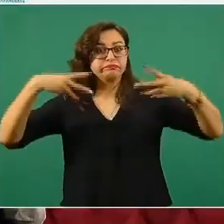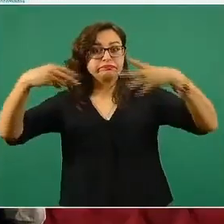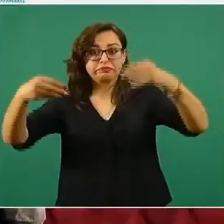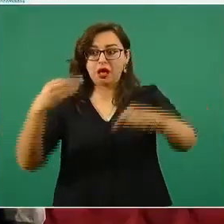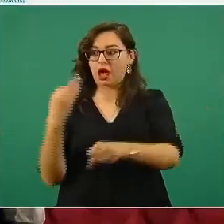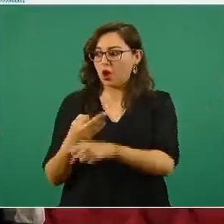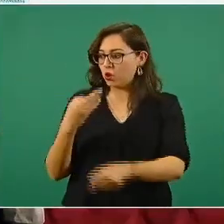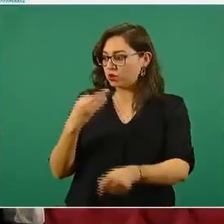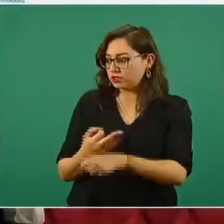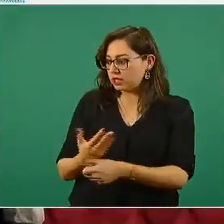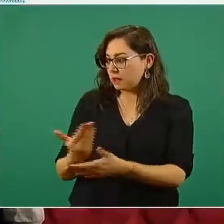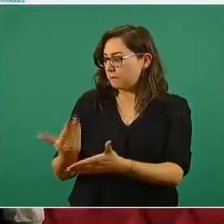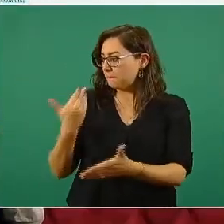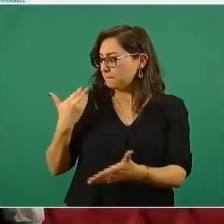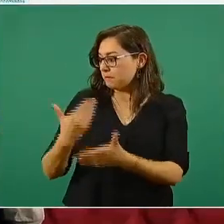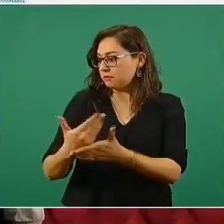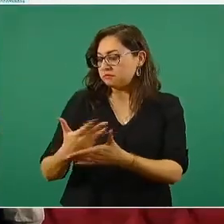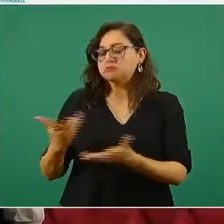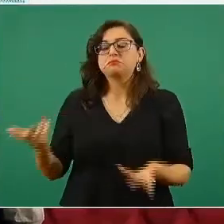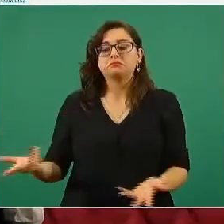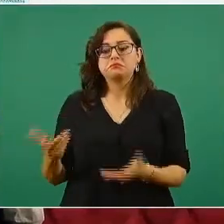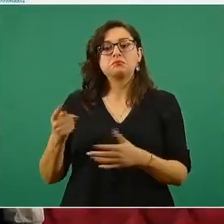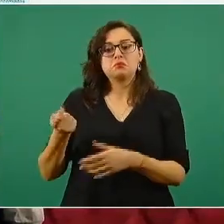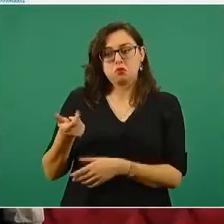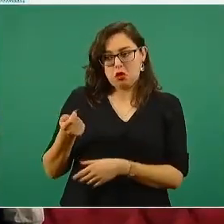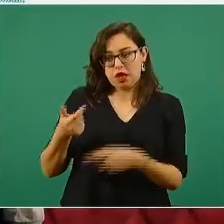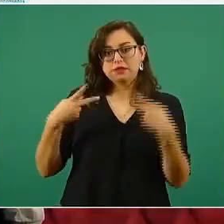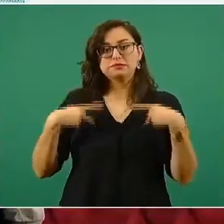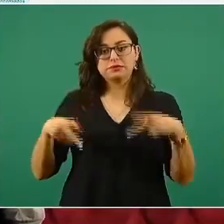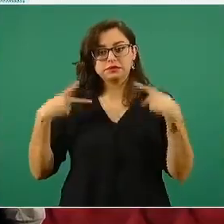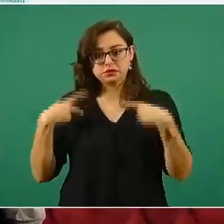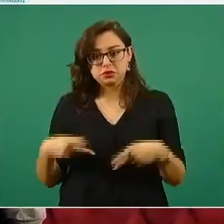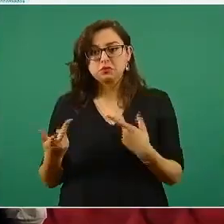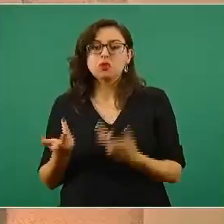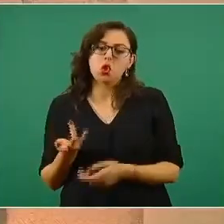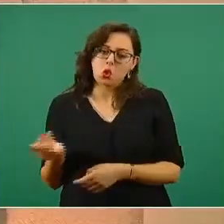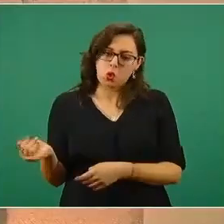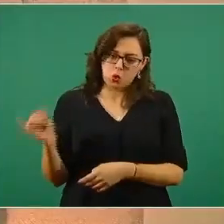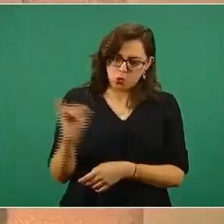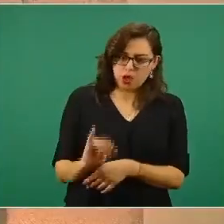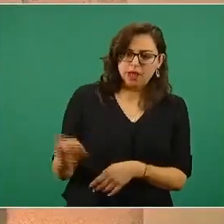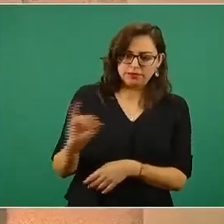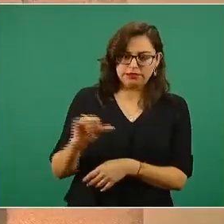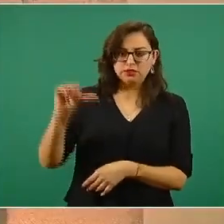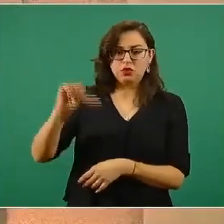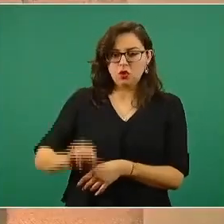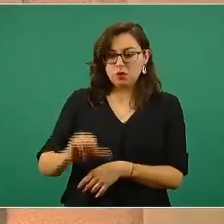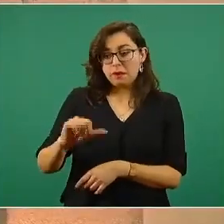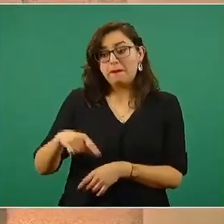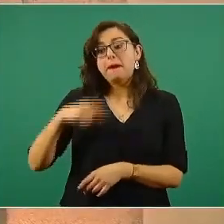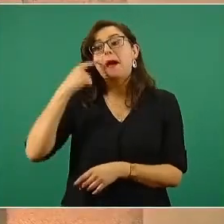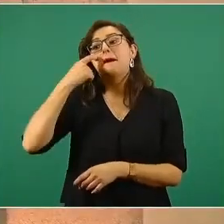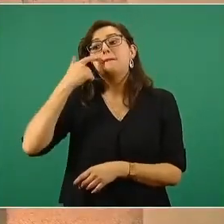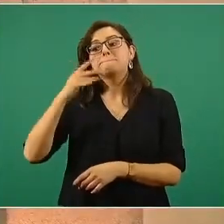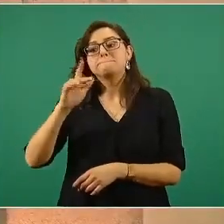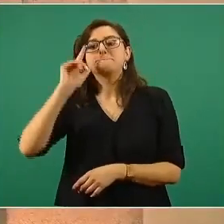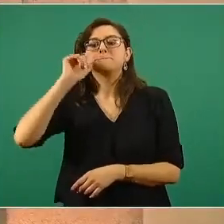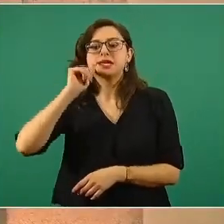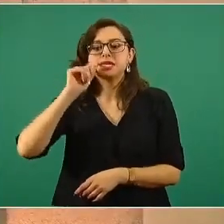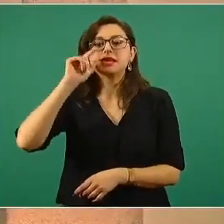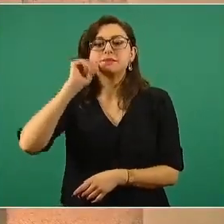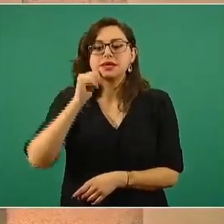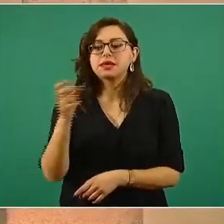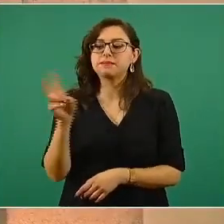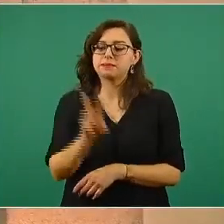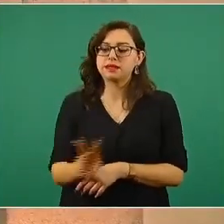se sigue comportando en siguientes días. Hoy es jueves, todavía nos falta viernes y sábado para observar movimientos en relación a la semana,